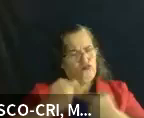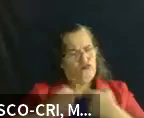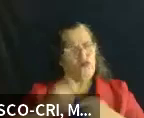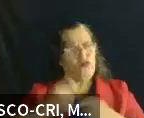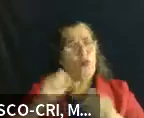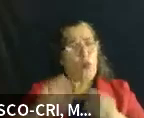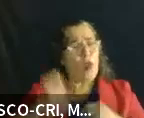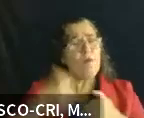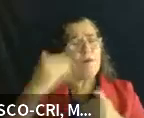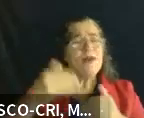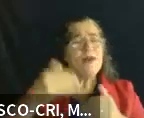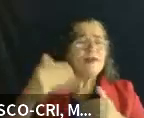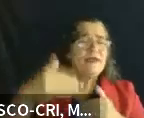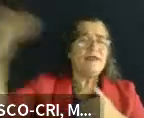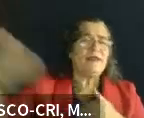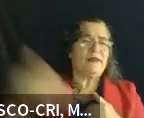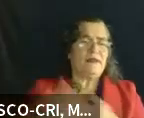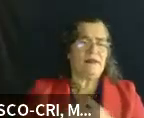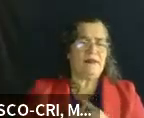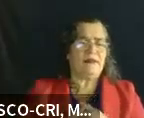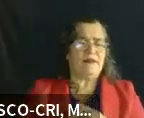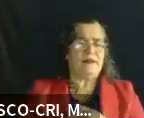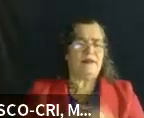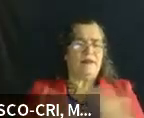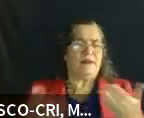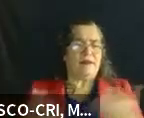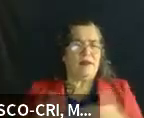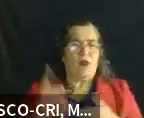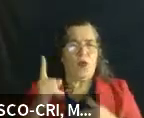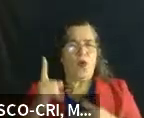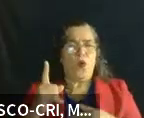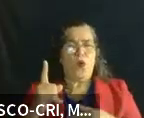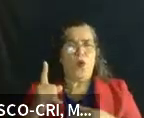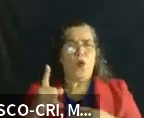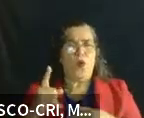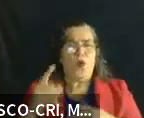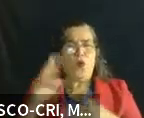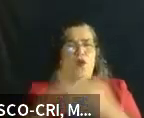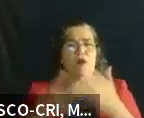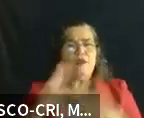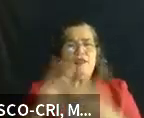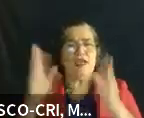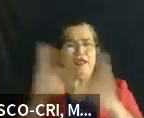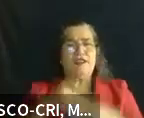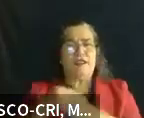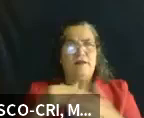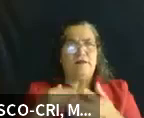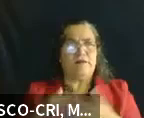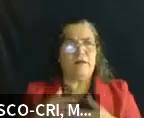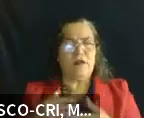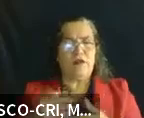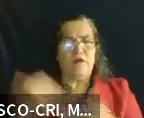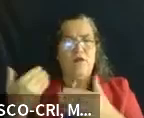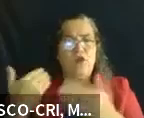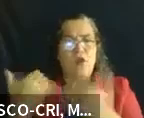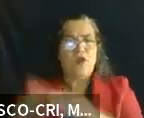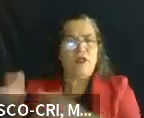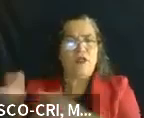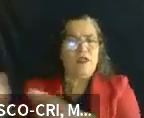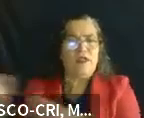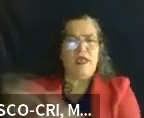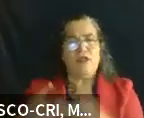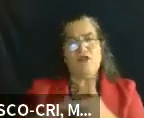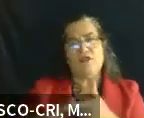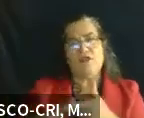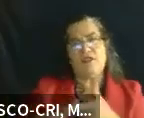fronteras del aula, ¿no? Hay un documento que me encanta, se llama Universidades sin Fronteras, y que remite a esta idea, ¿no?